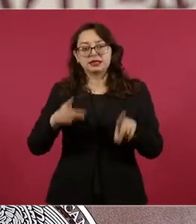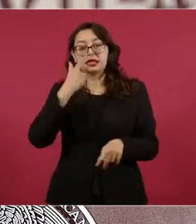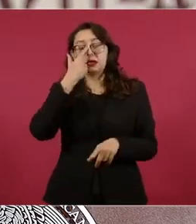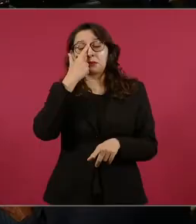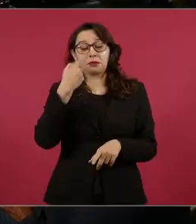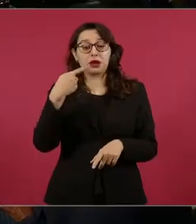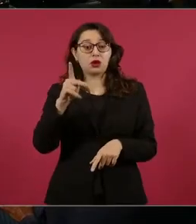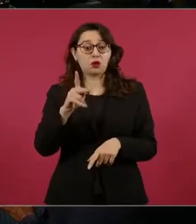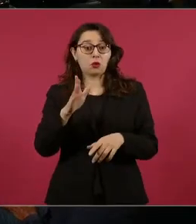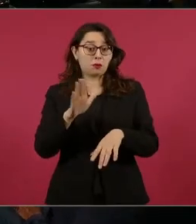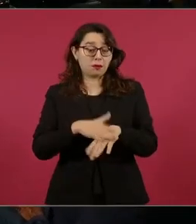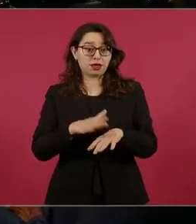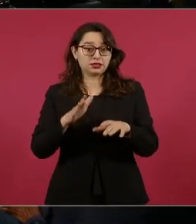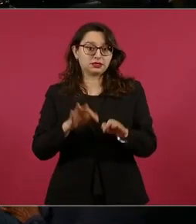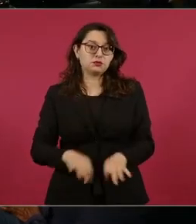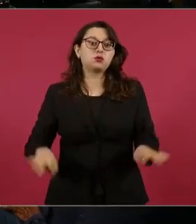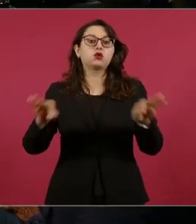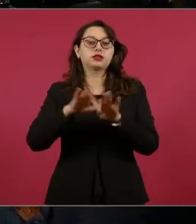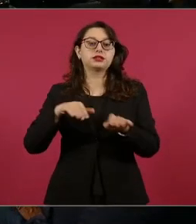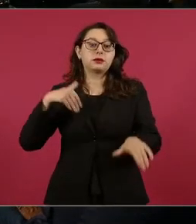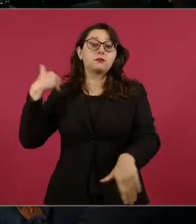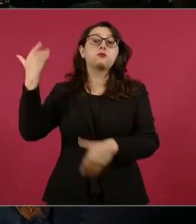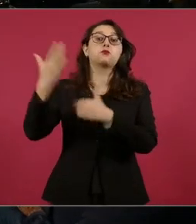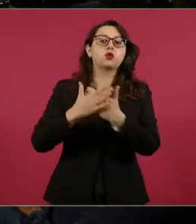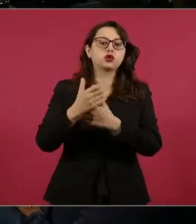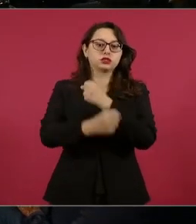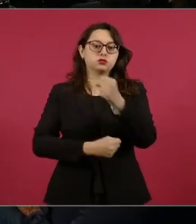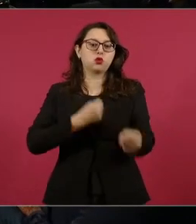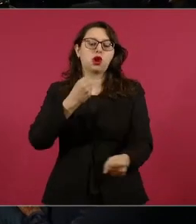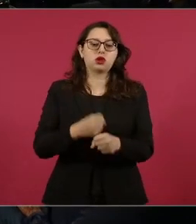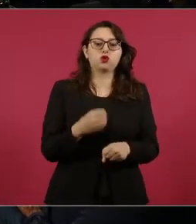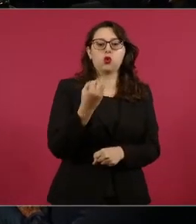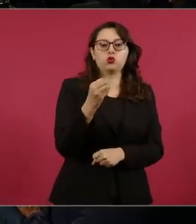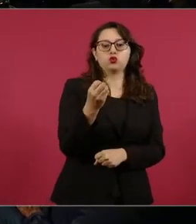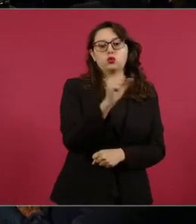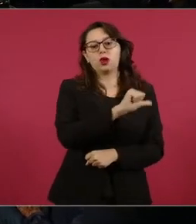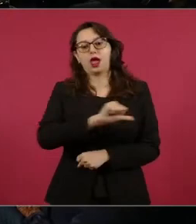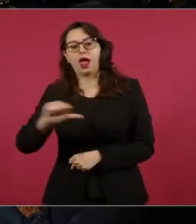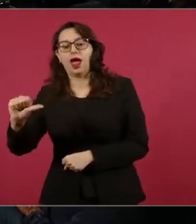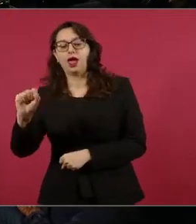bien enfocándonos también para el compromiso de la próxima temporada invernal